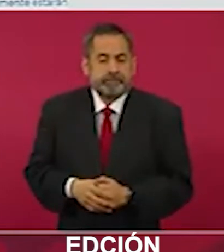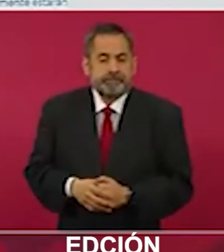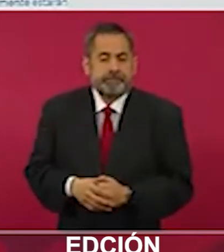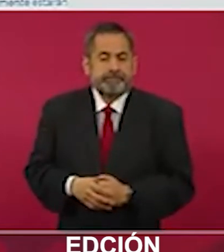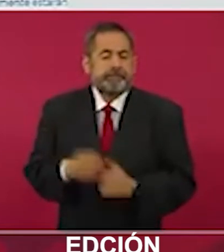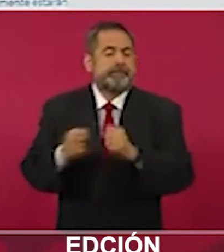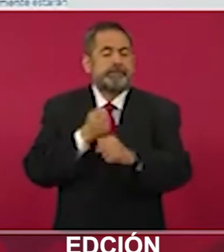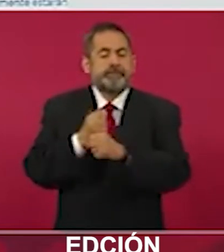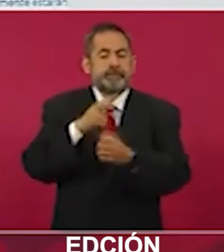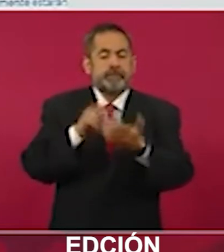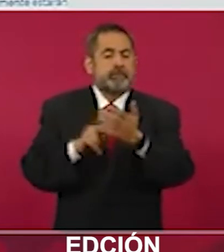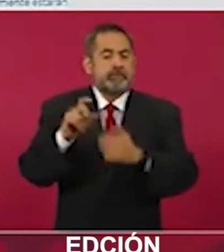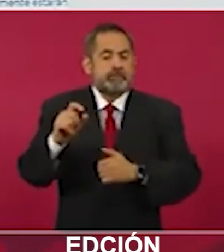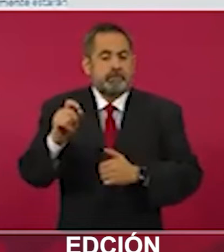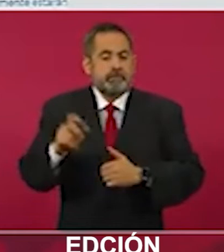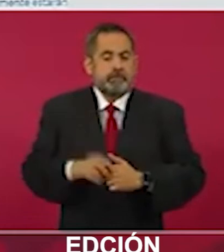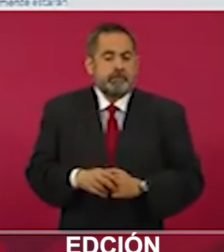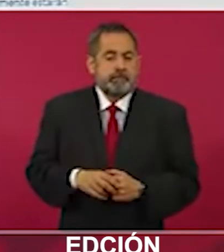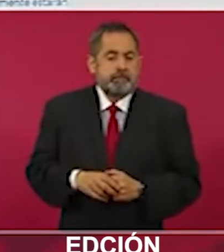En el 20,